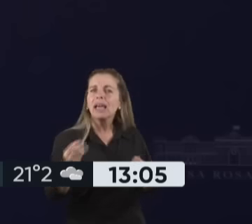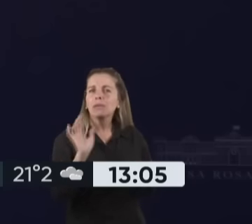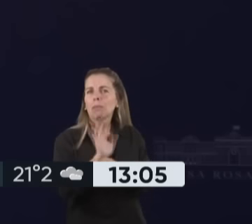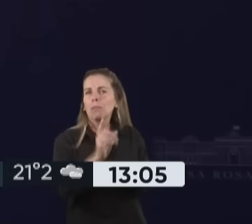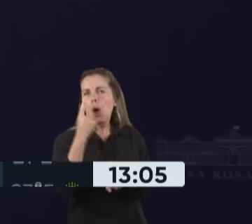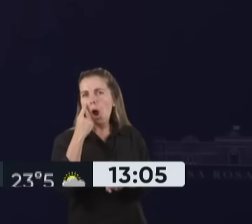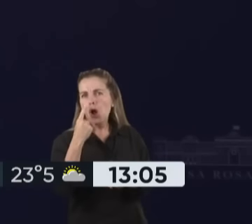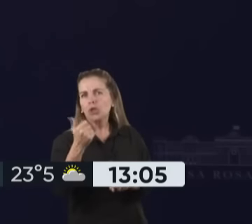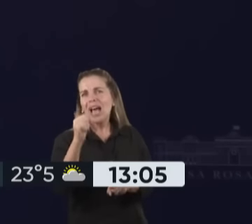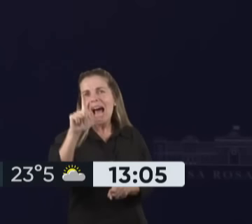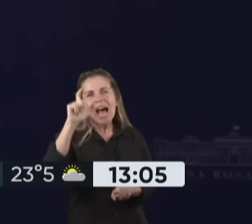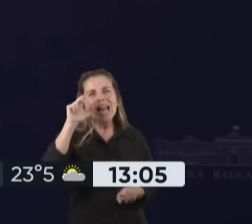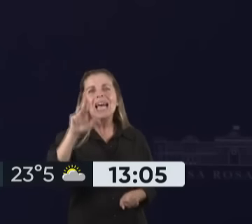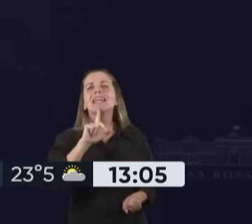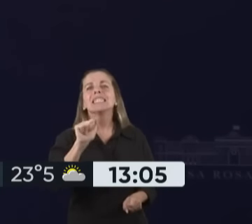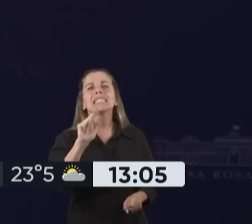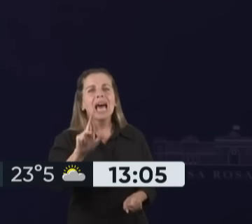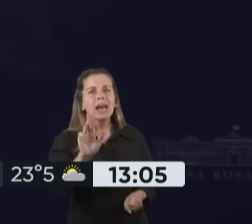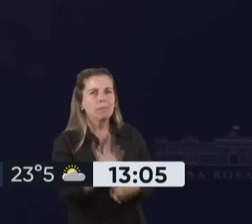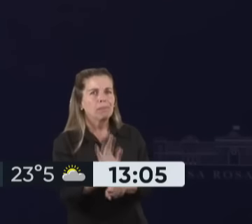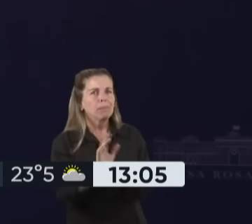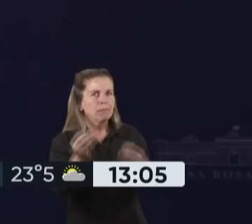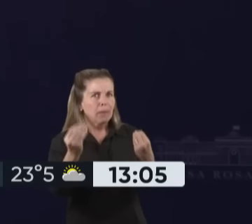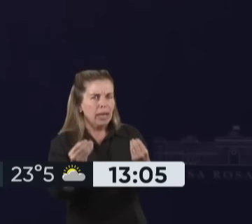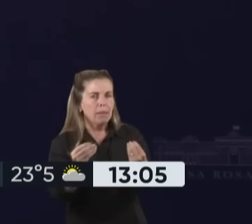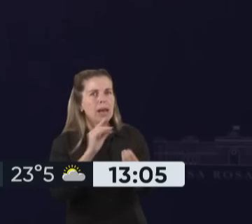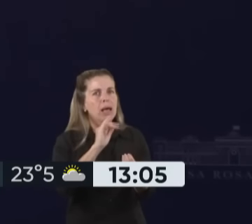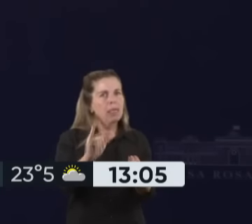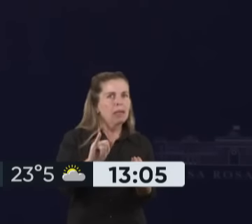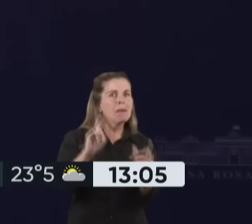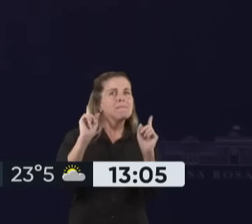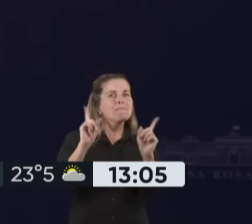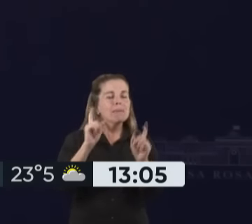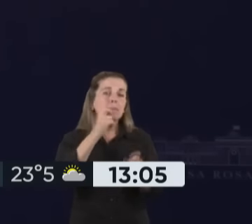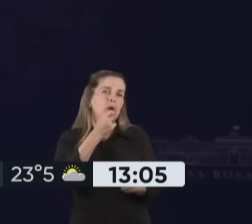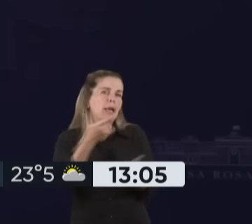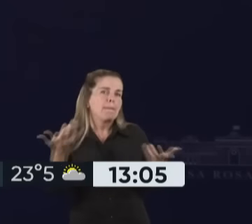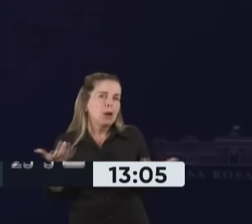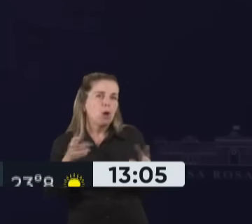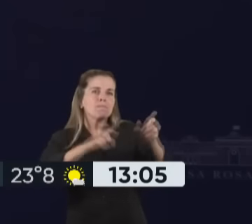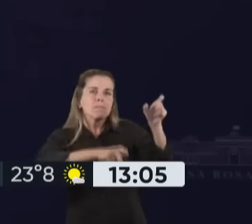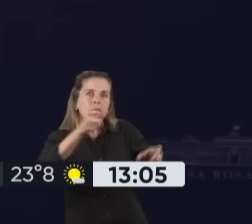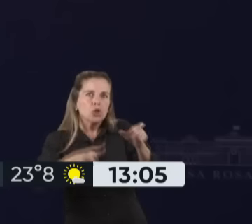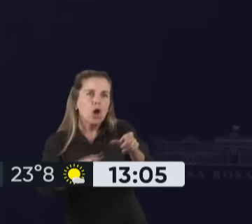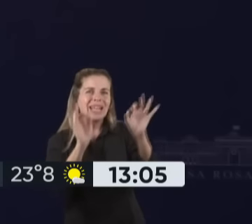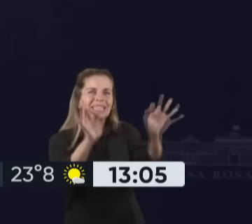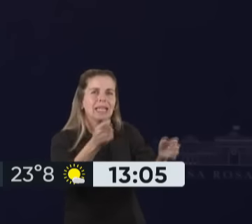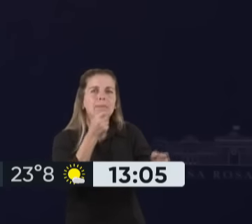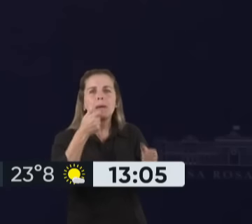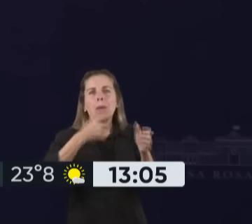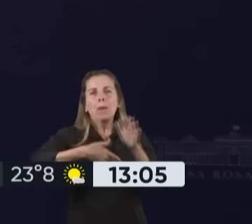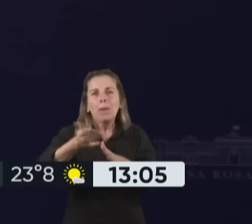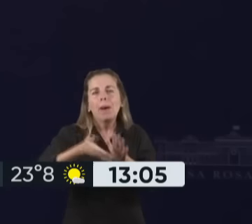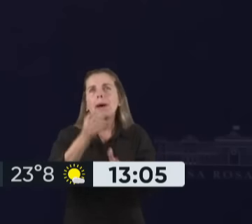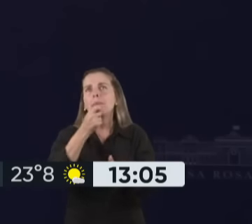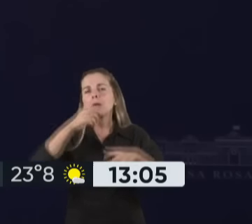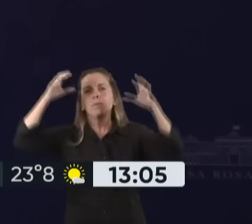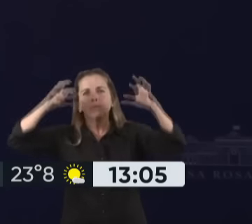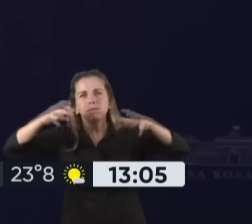como Alertar. Este sistema permitirá notificar en tiempo real a la población frente a desastres naturales, emergencias meteorológicas